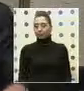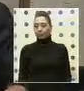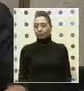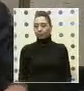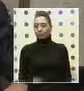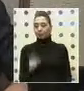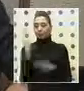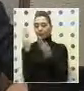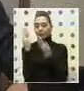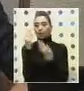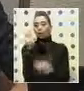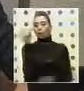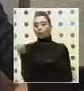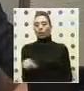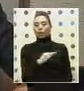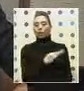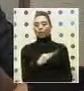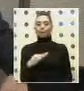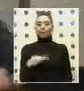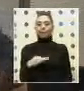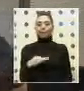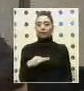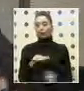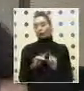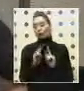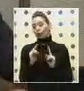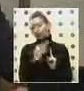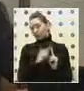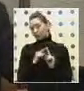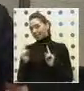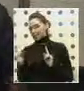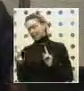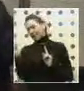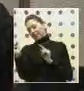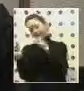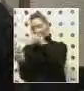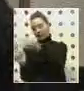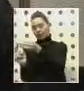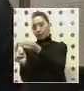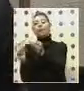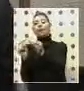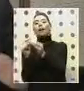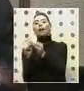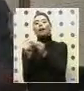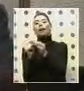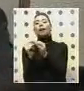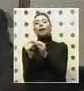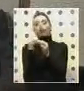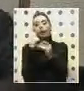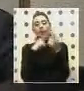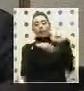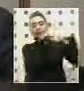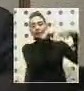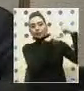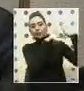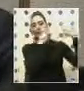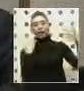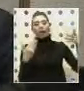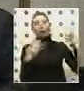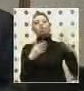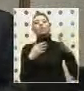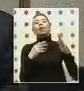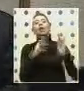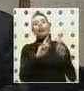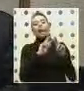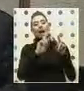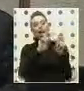Primero saludar a nuestro ministro, a través de usted, señor presidente. Y decir que en el histórico contexto de impulsos de reformas llevadas a cabo por